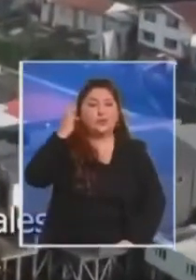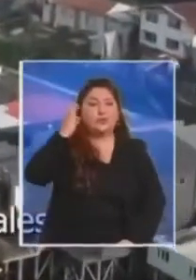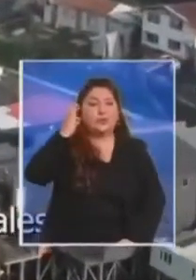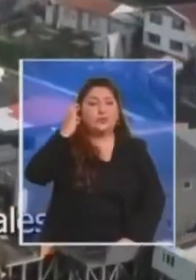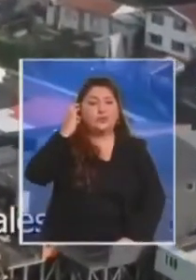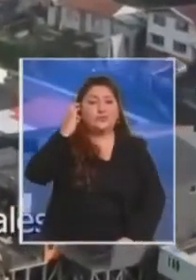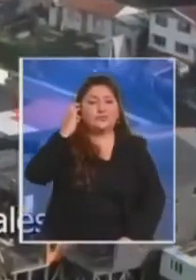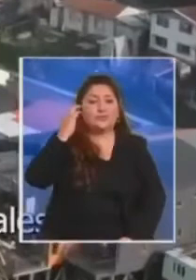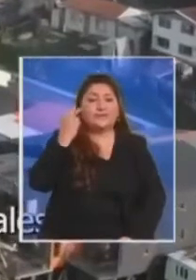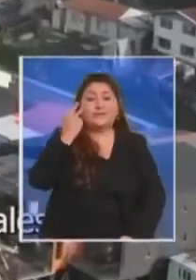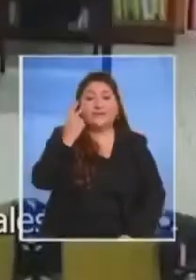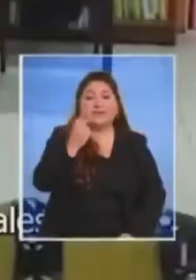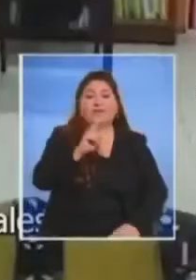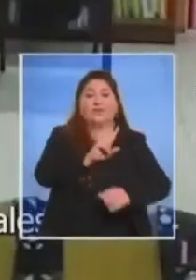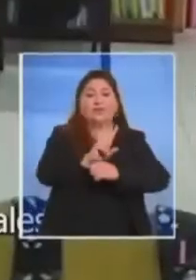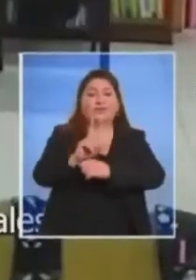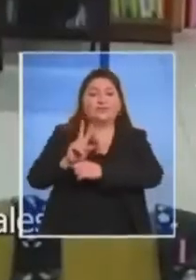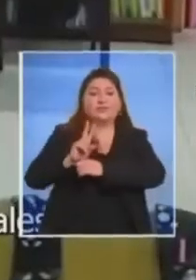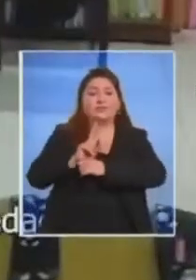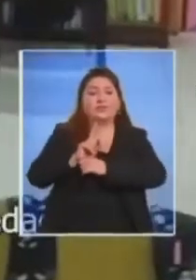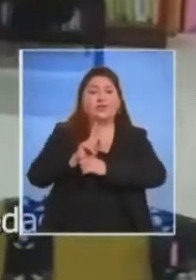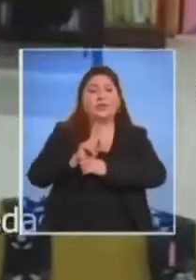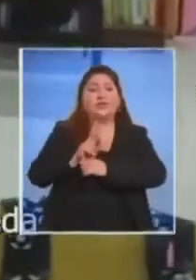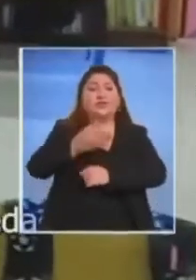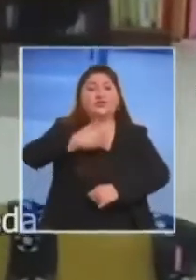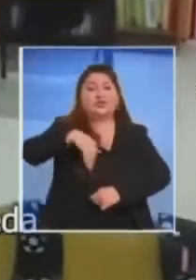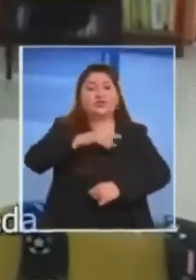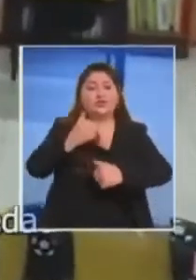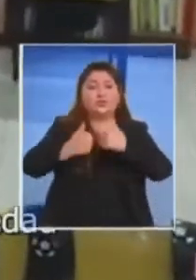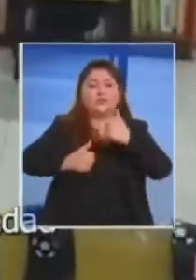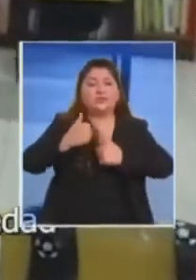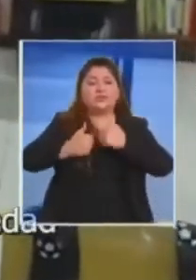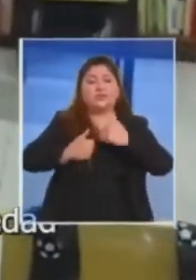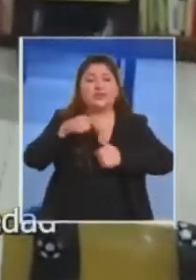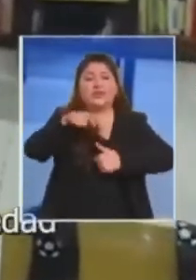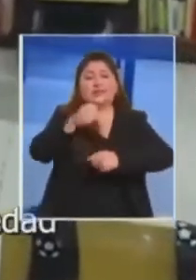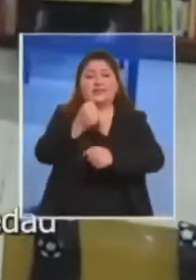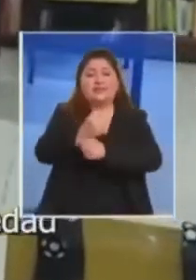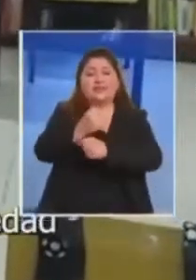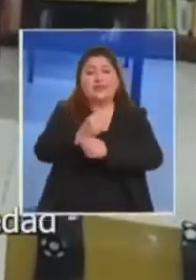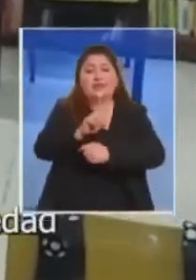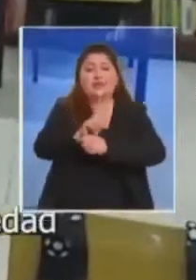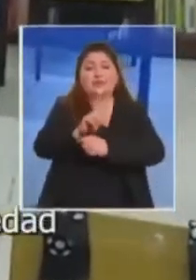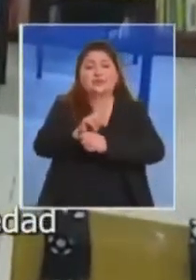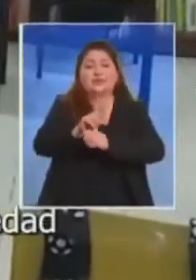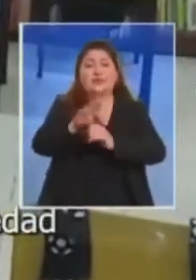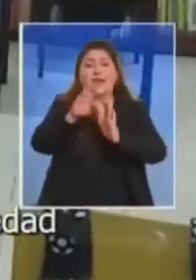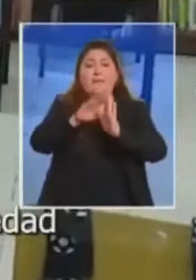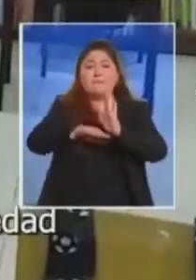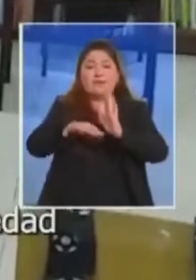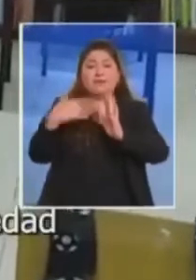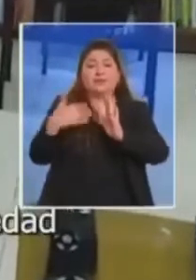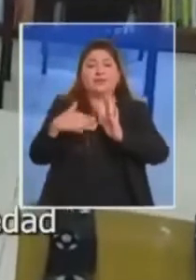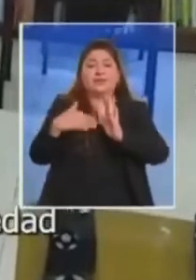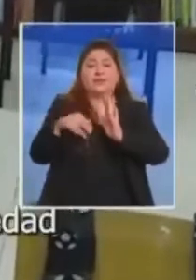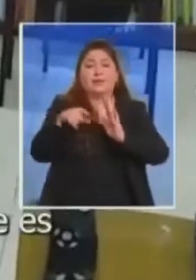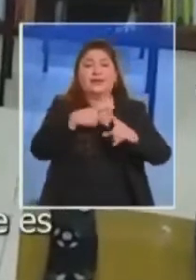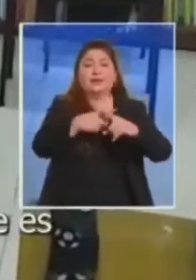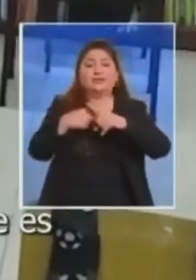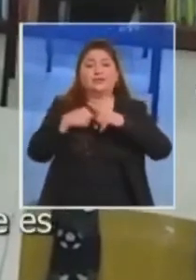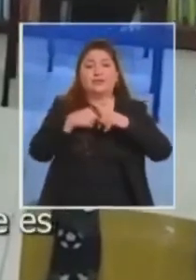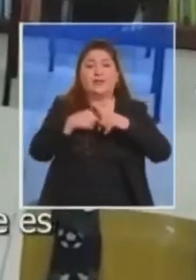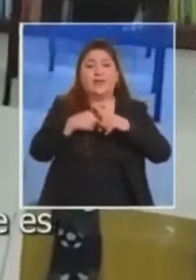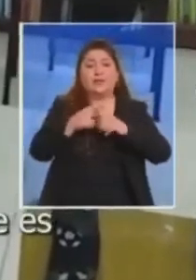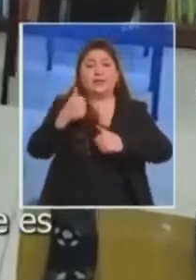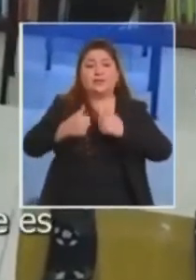profesores somos los profesionales más mal remunerados, ¿es el trabajo docente menos importante para la sociedad que otras profesiones,